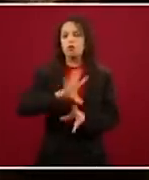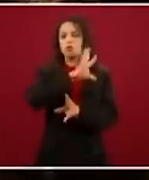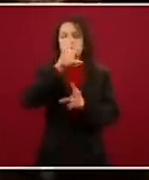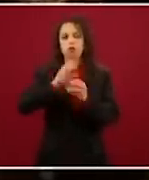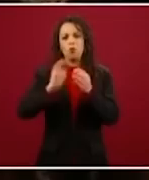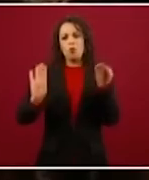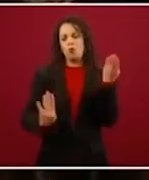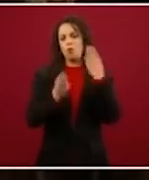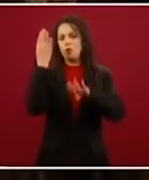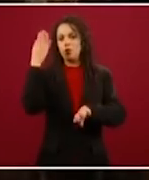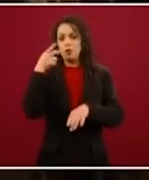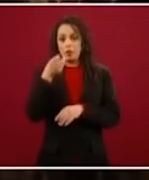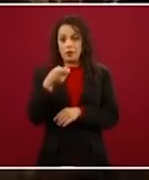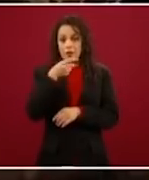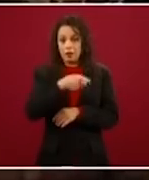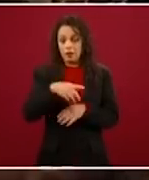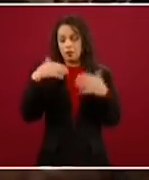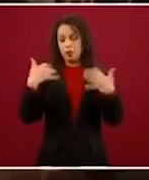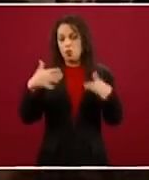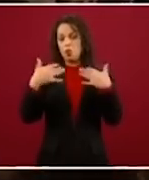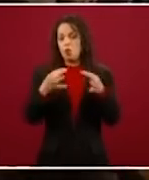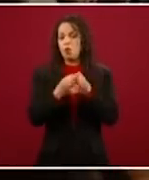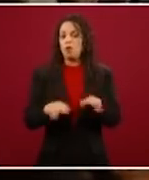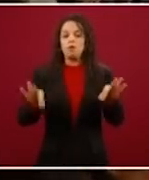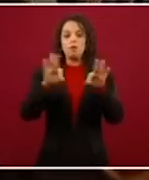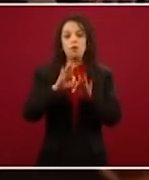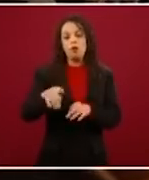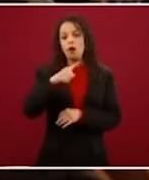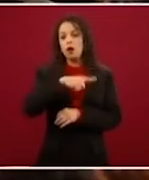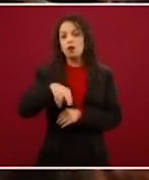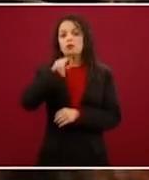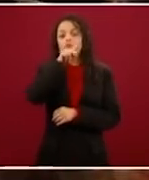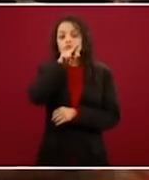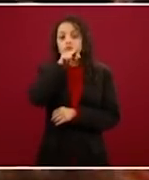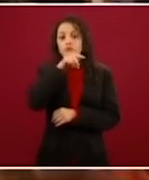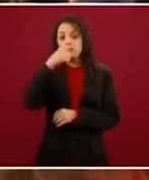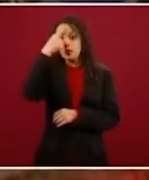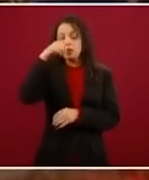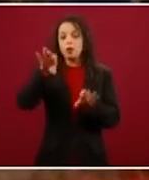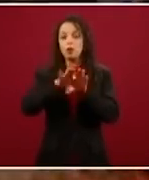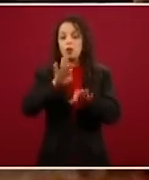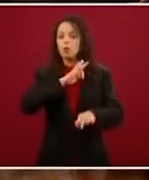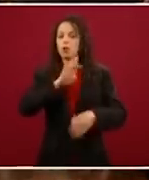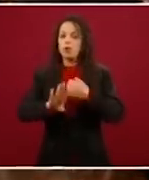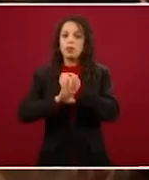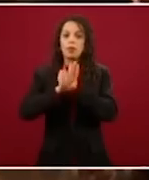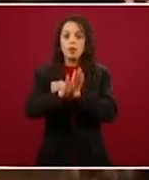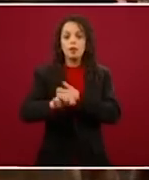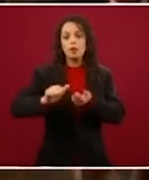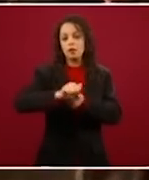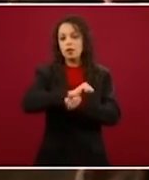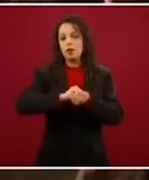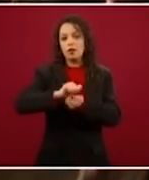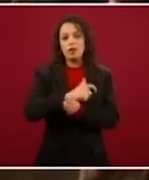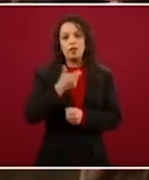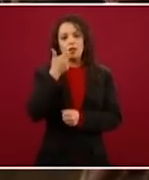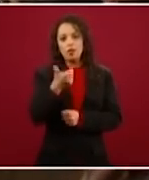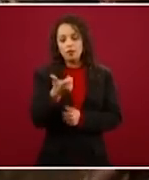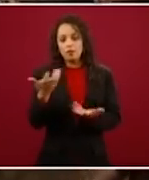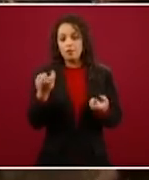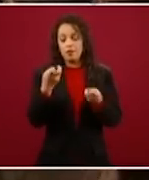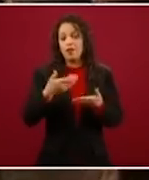esquemas y de las preocupaciones internacionales para efecto de combatir el lavado de dinero, y es una realidad en este